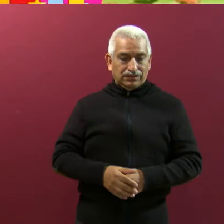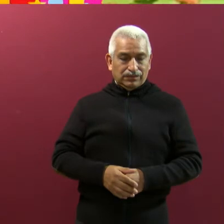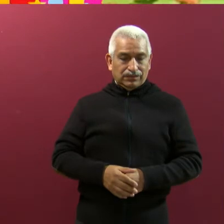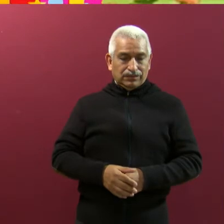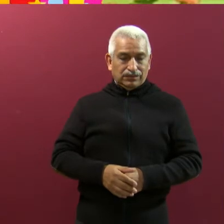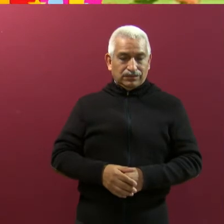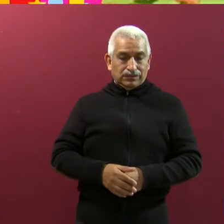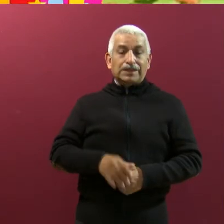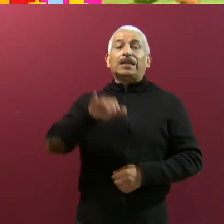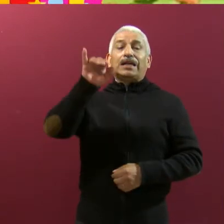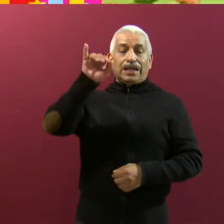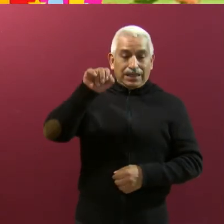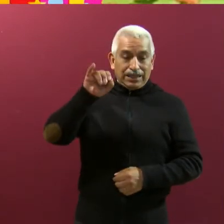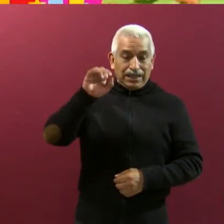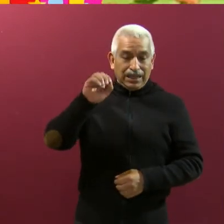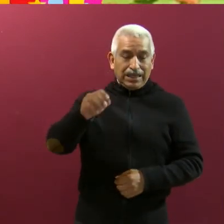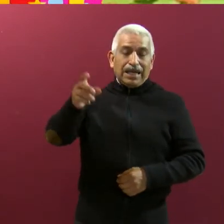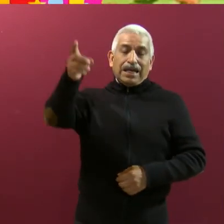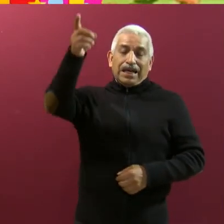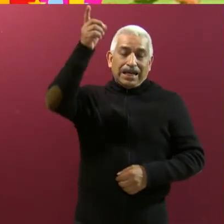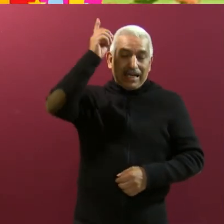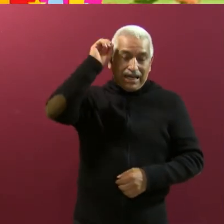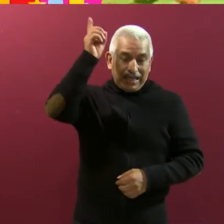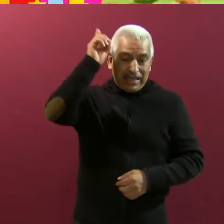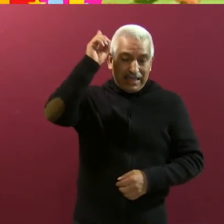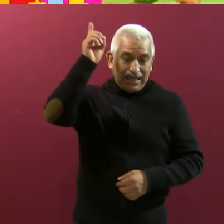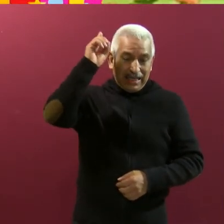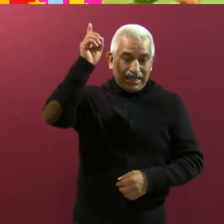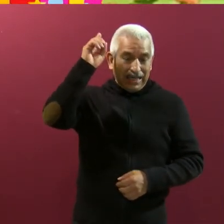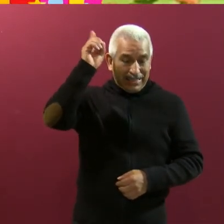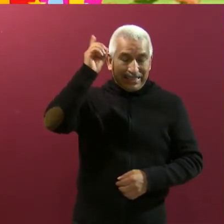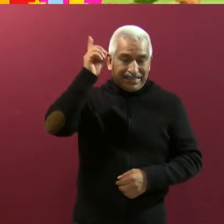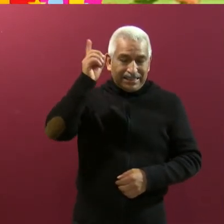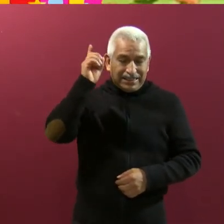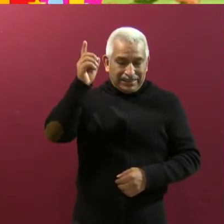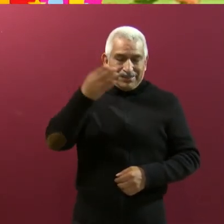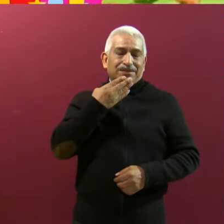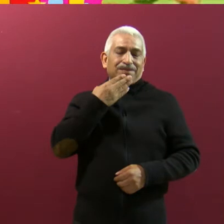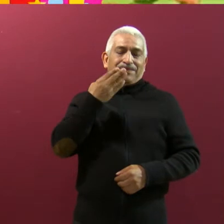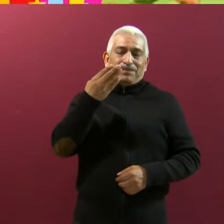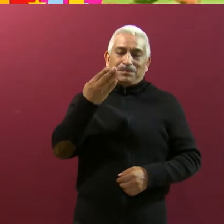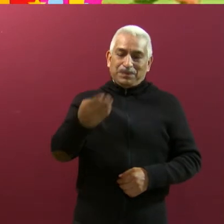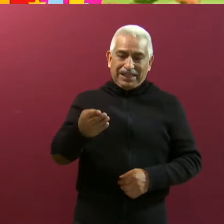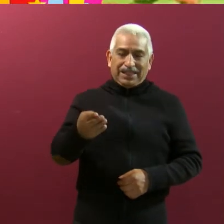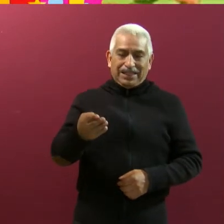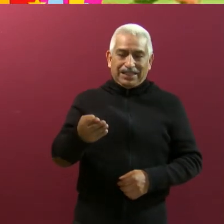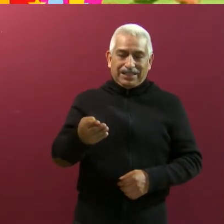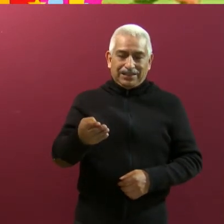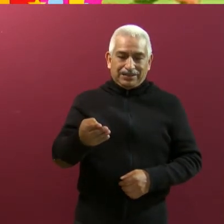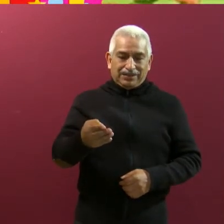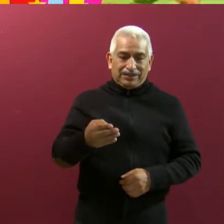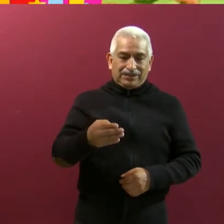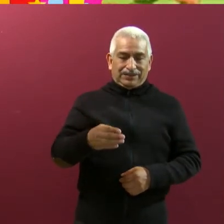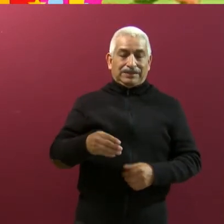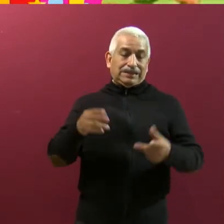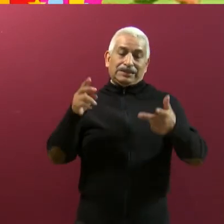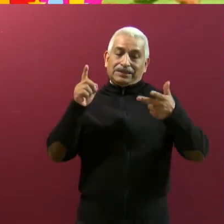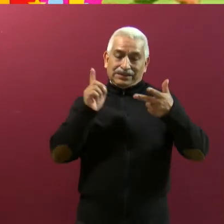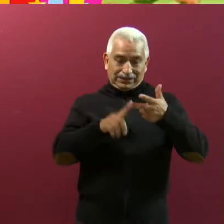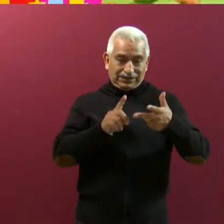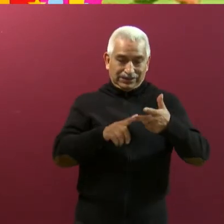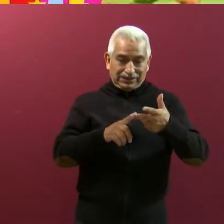Sí, es el caballo. Muy bien. Ahora vamos con nuestra